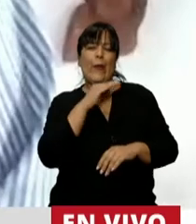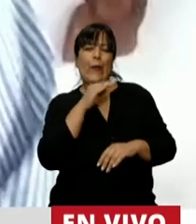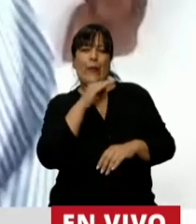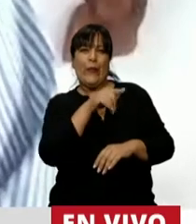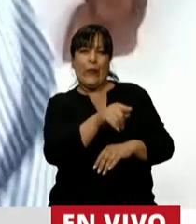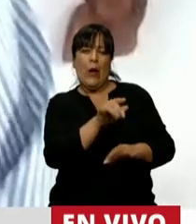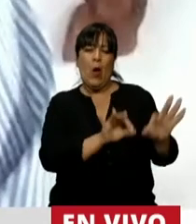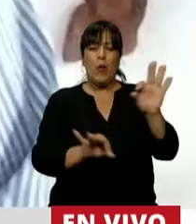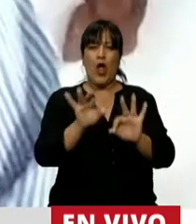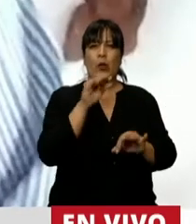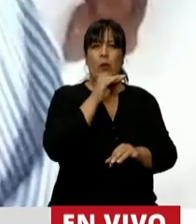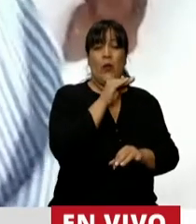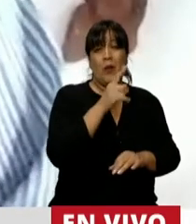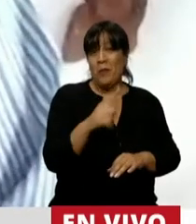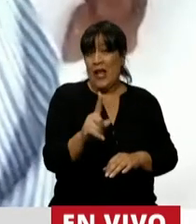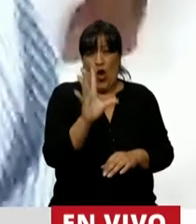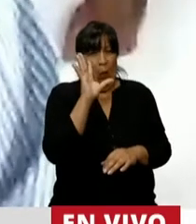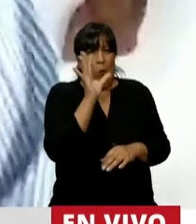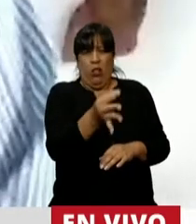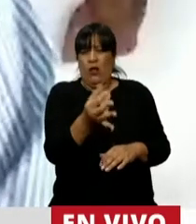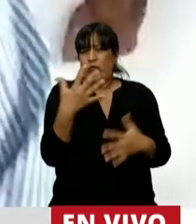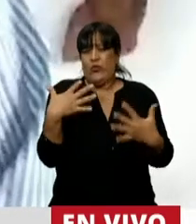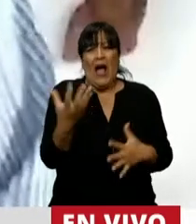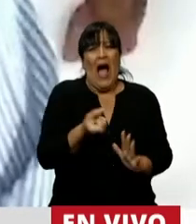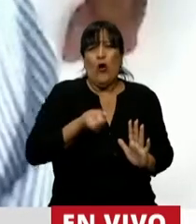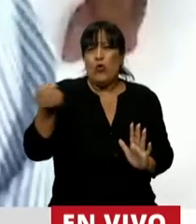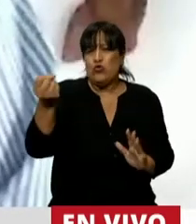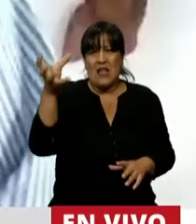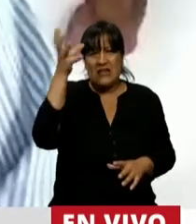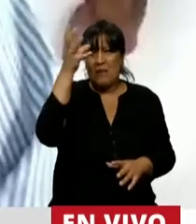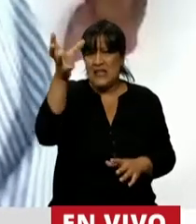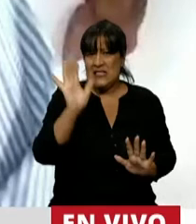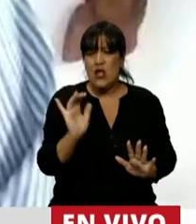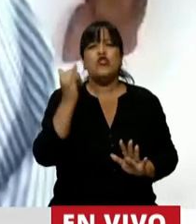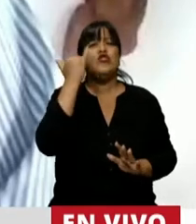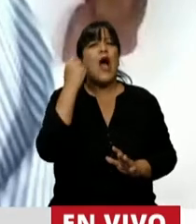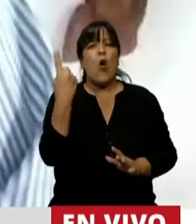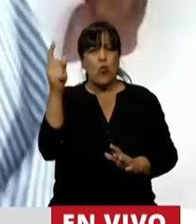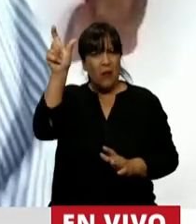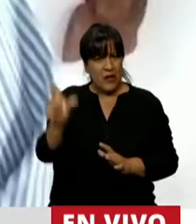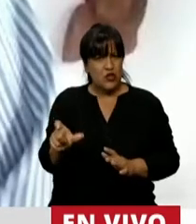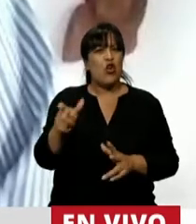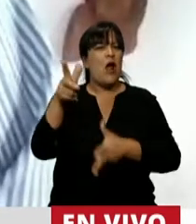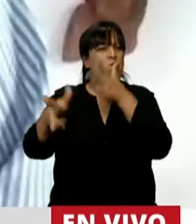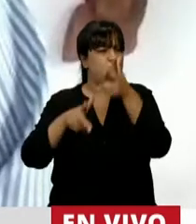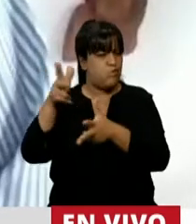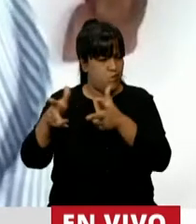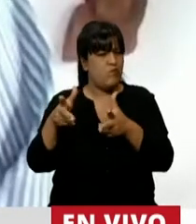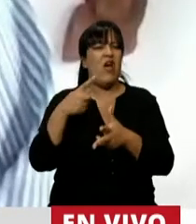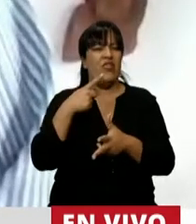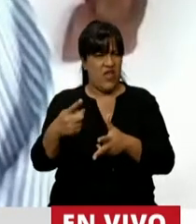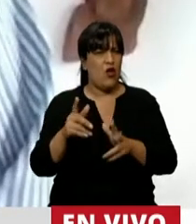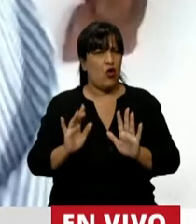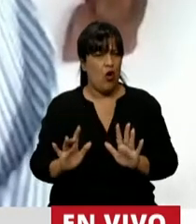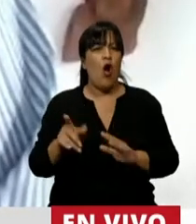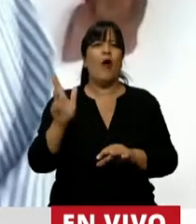un fenomenal, un monumental ajuste que ya alguien lo dijo también en este recinto,